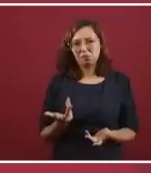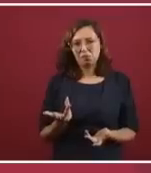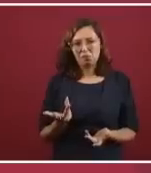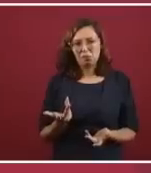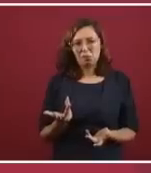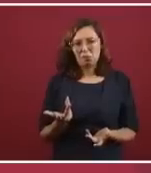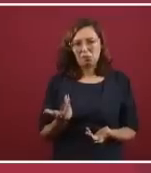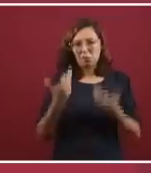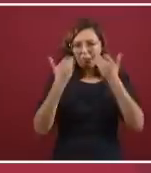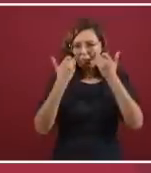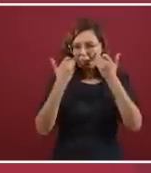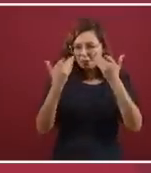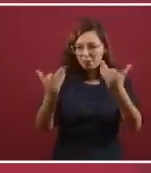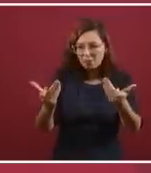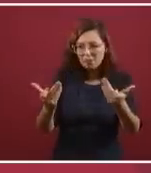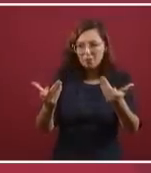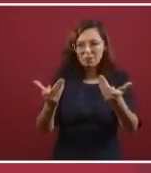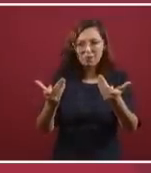constate